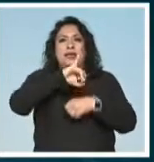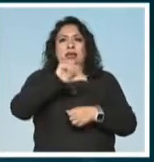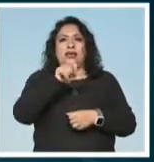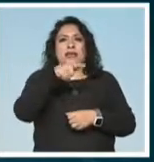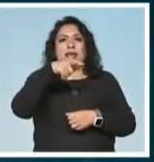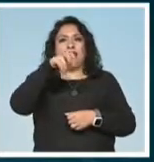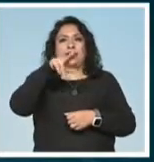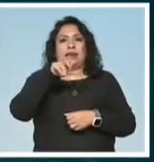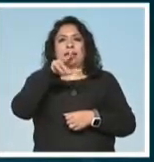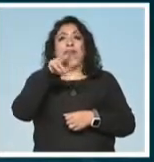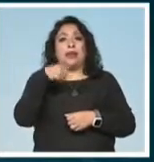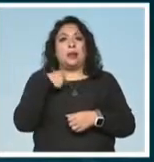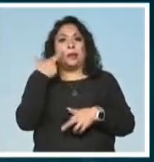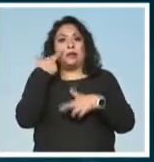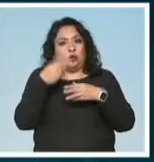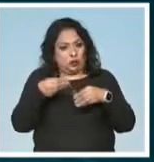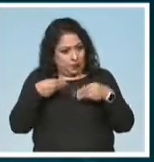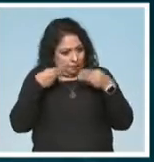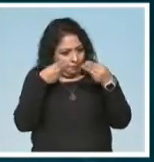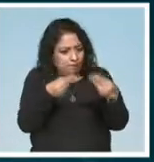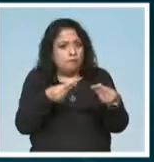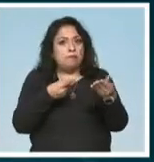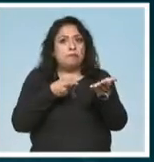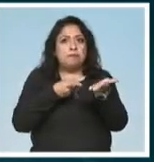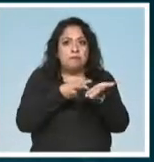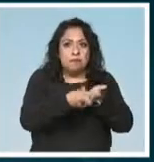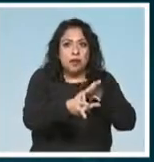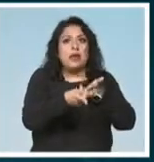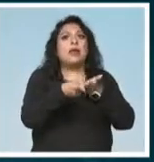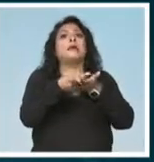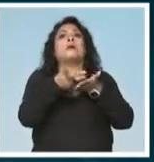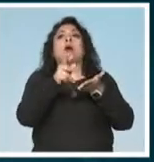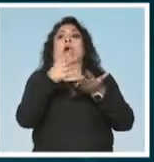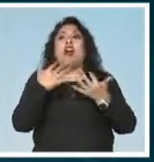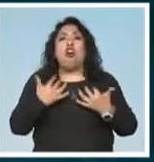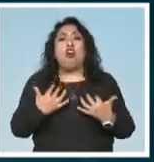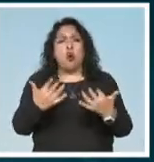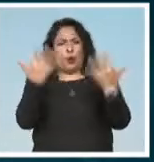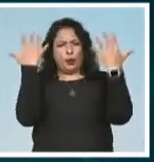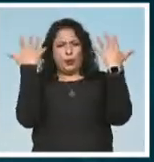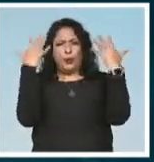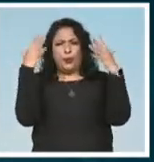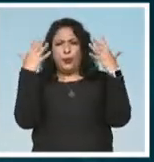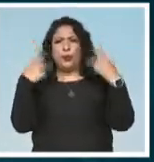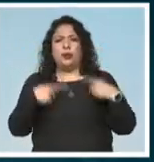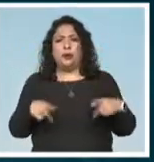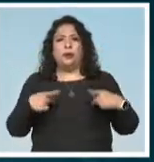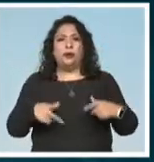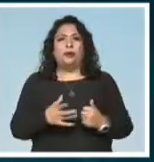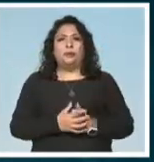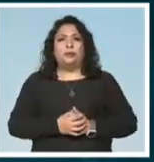Andere fue la encargada de entregarle el reconocimiento en medio de una ovación del público.